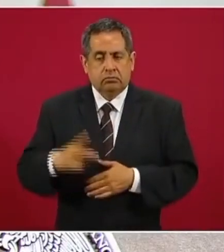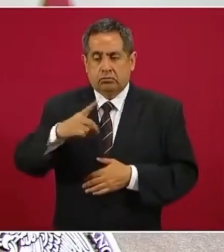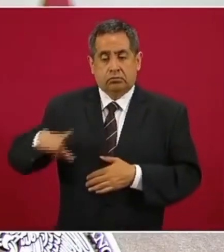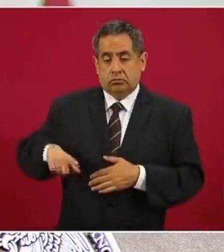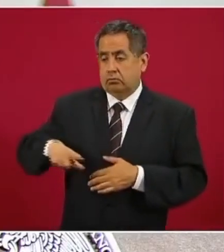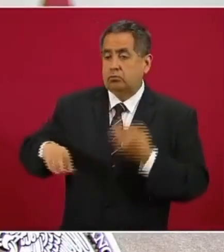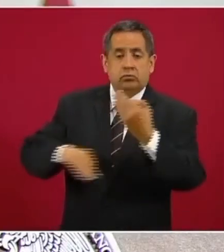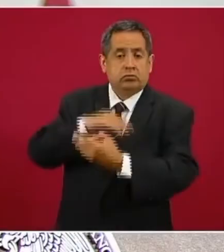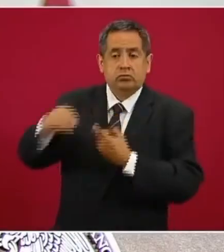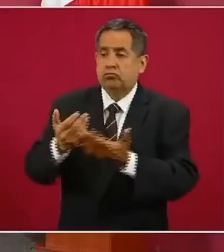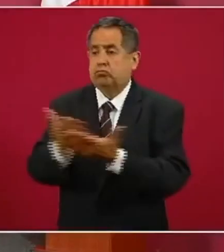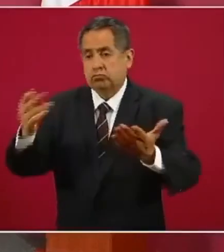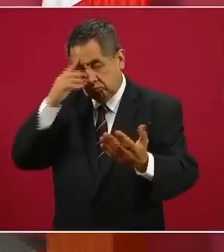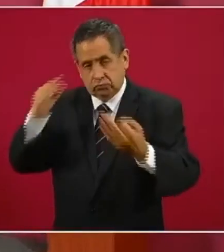todos.